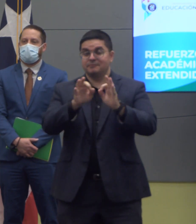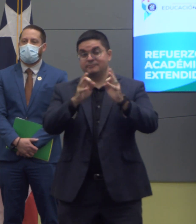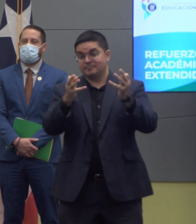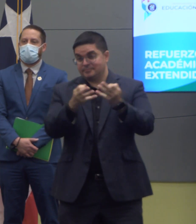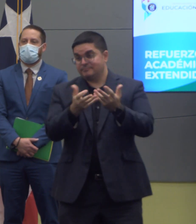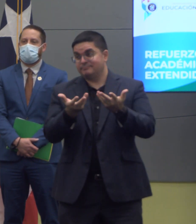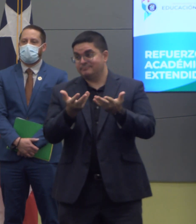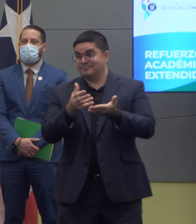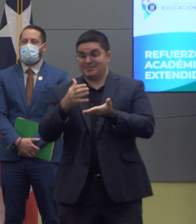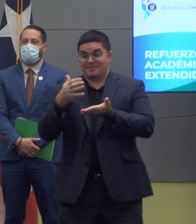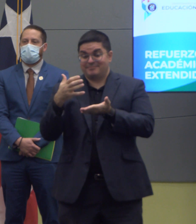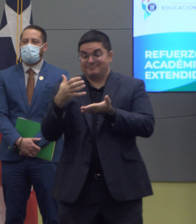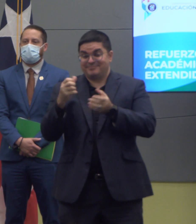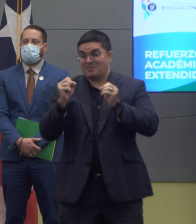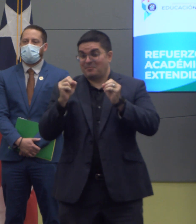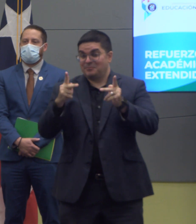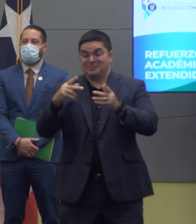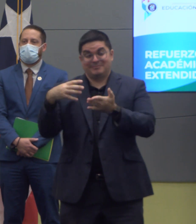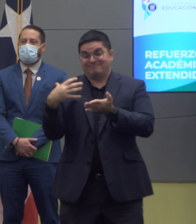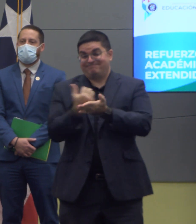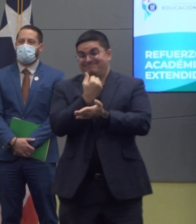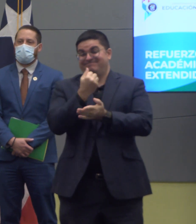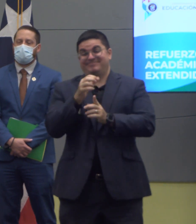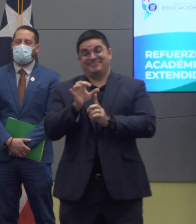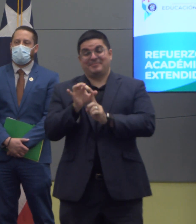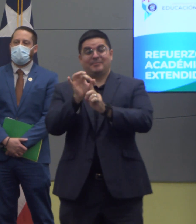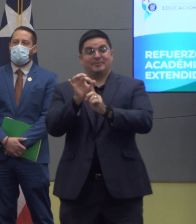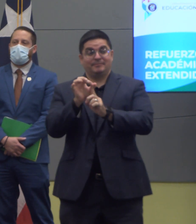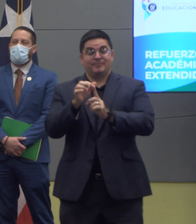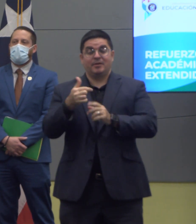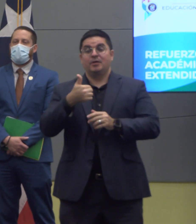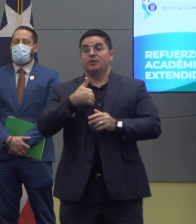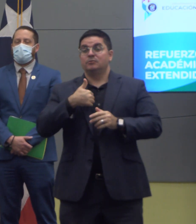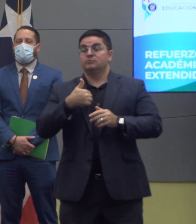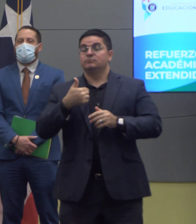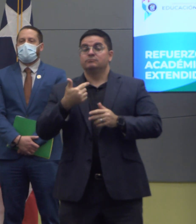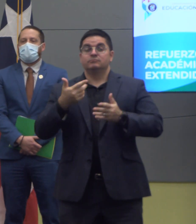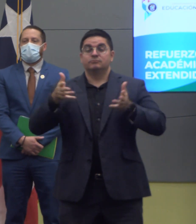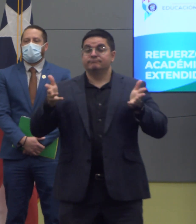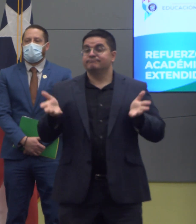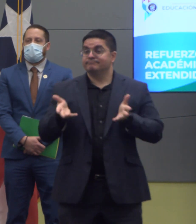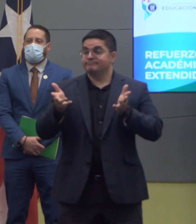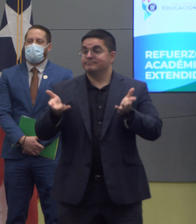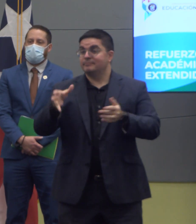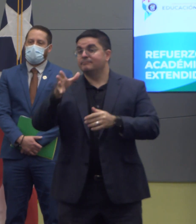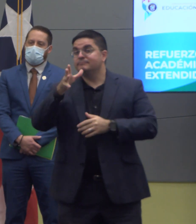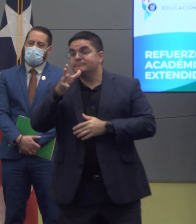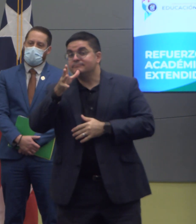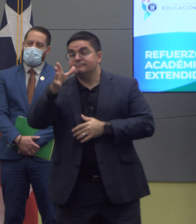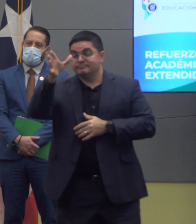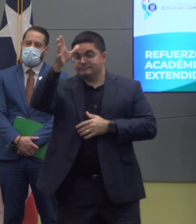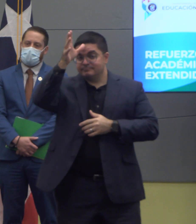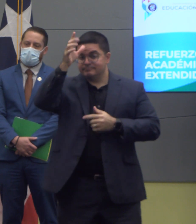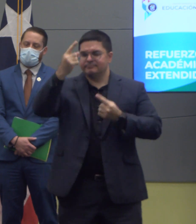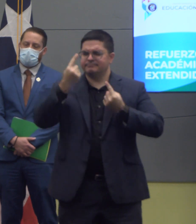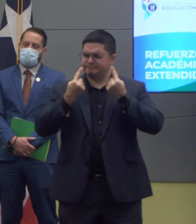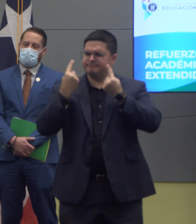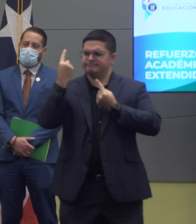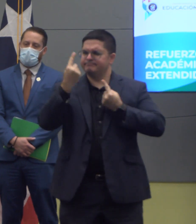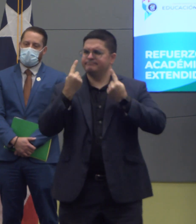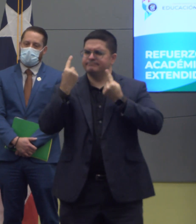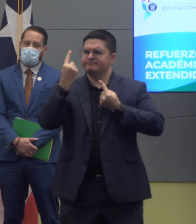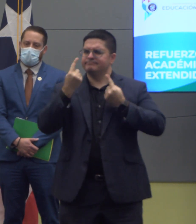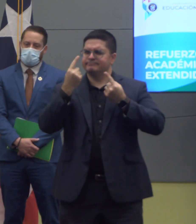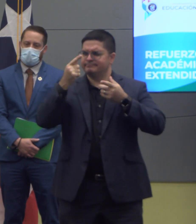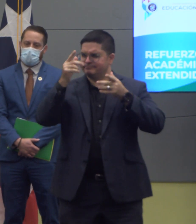la invitación a los padres a que exploren esto como una alternativa como ya lo han hecho muchas familias directamente